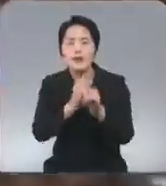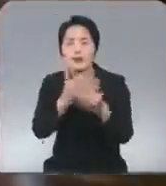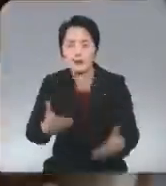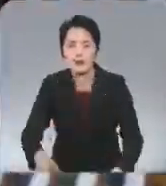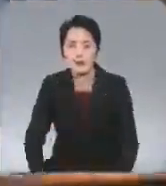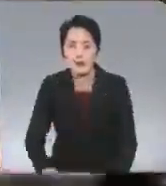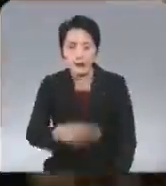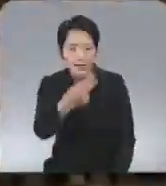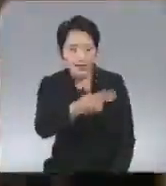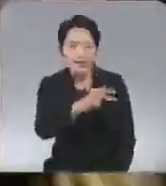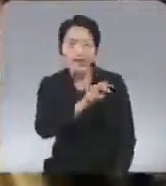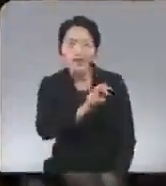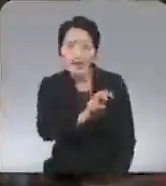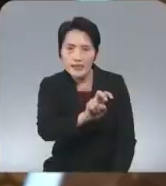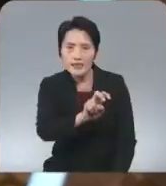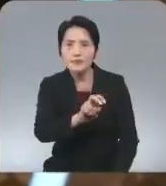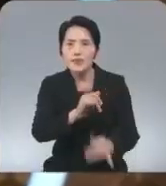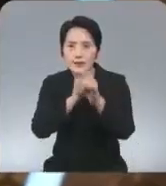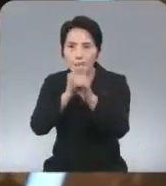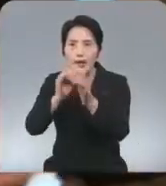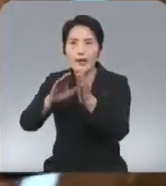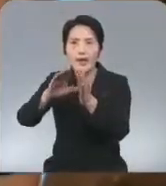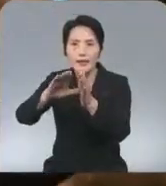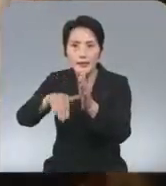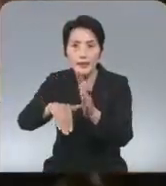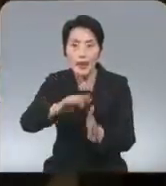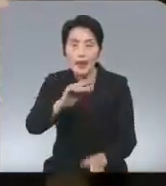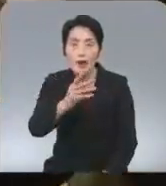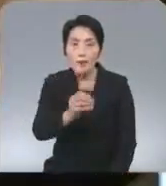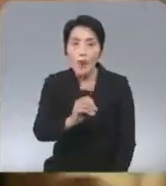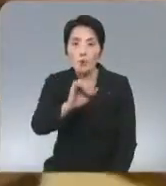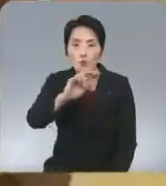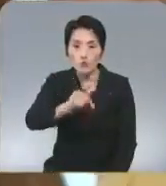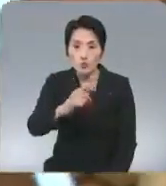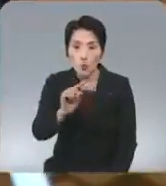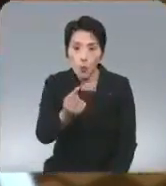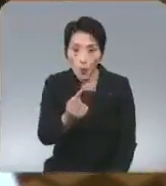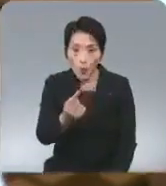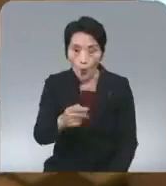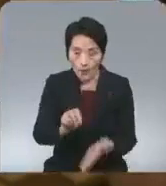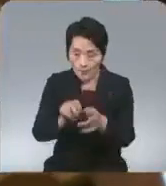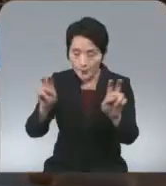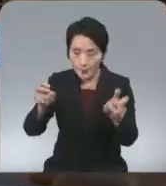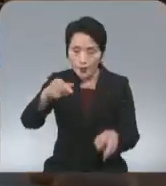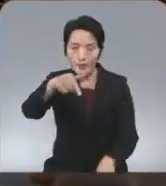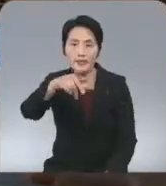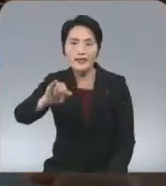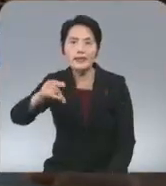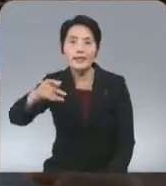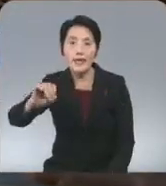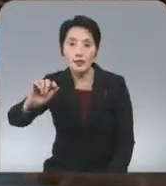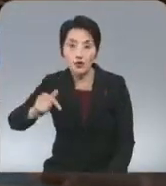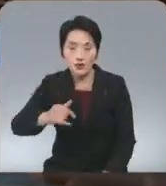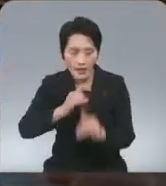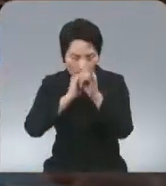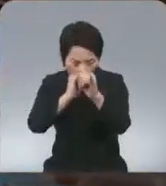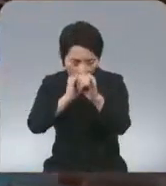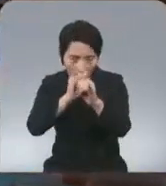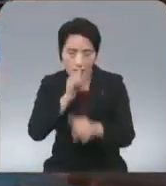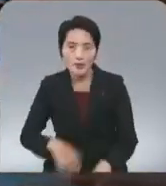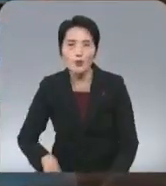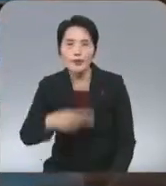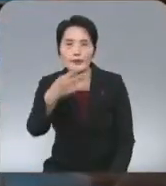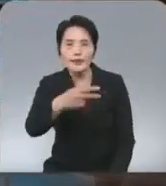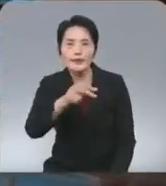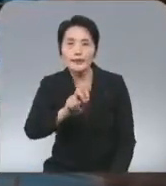la conducta y promover la diversidad el canal en bici decidió retomar la retransmisión de la gala los premios logo de Oro son